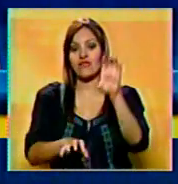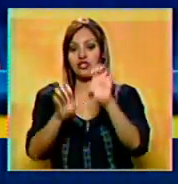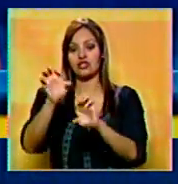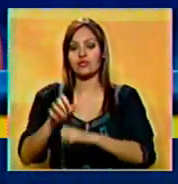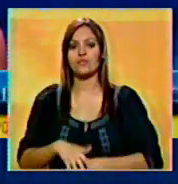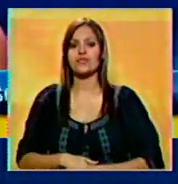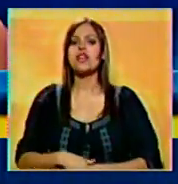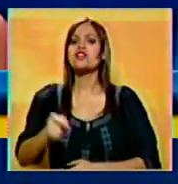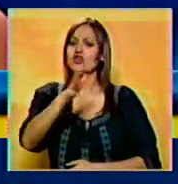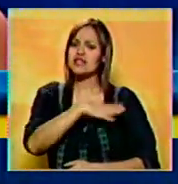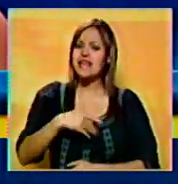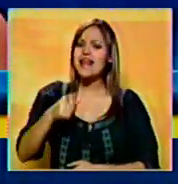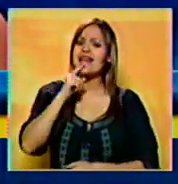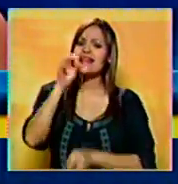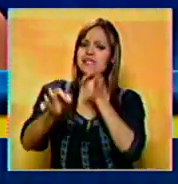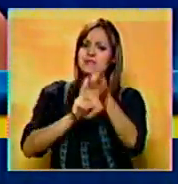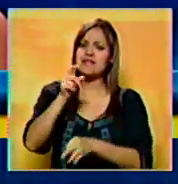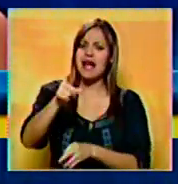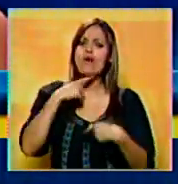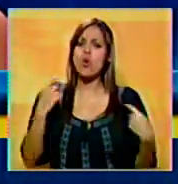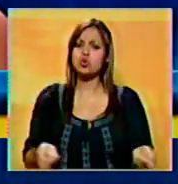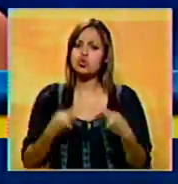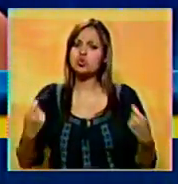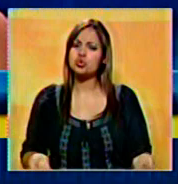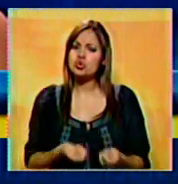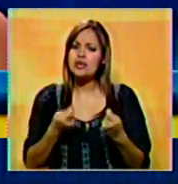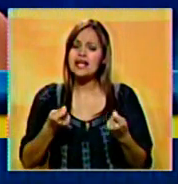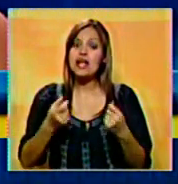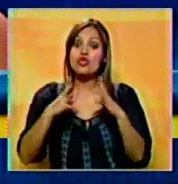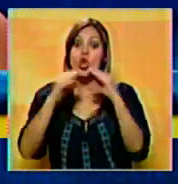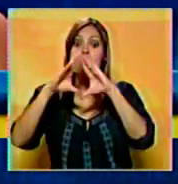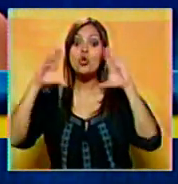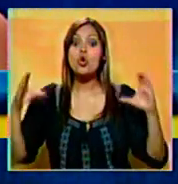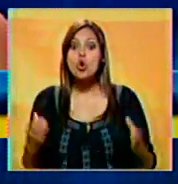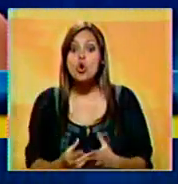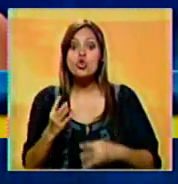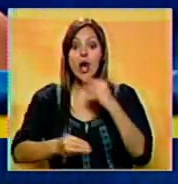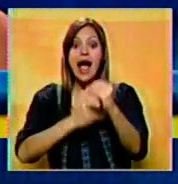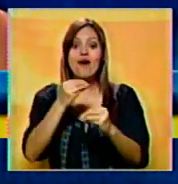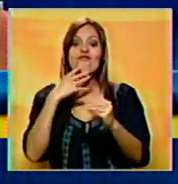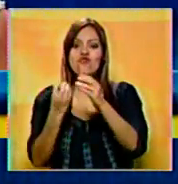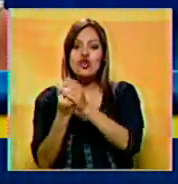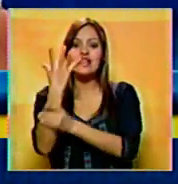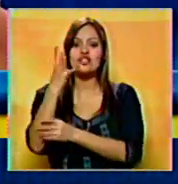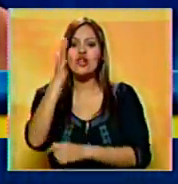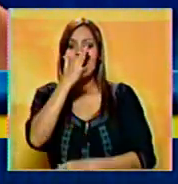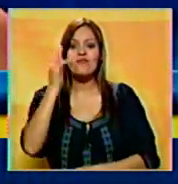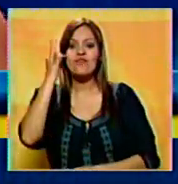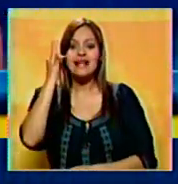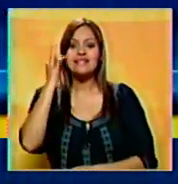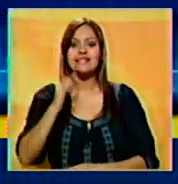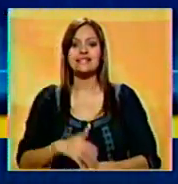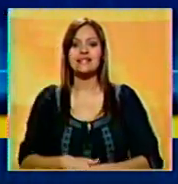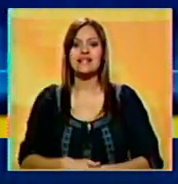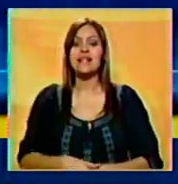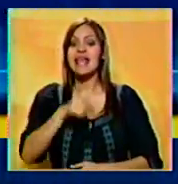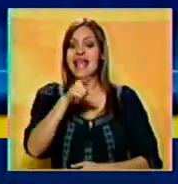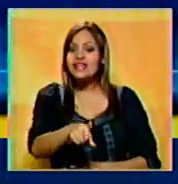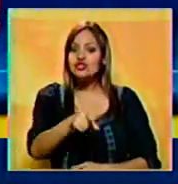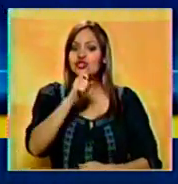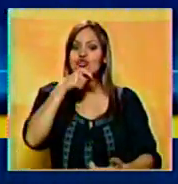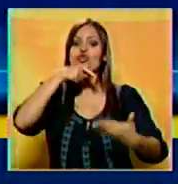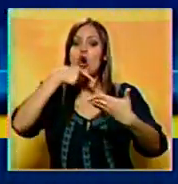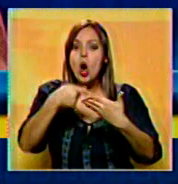hacerte referencia, Ludmila, acerca de una campaña que le ha dado la vuelta al mundo, realizada por una fundación francesa que se llama Mimi. Ellos la han